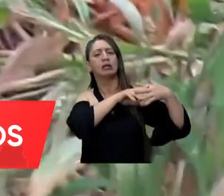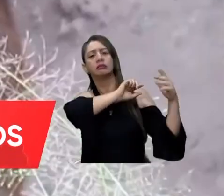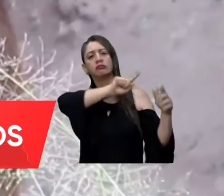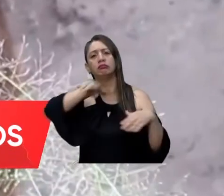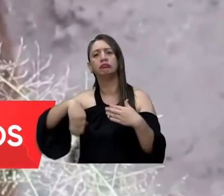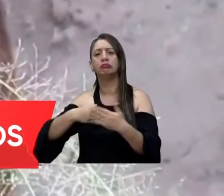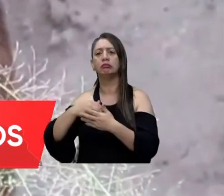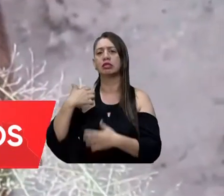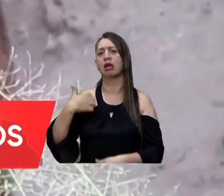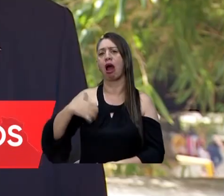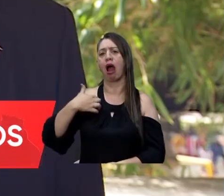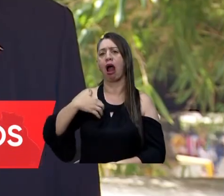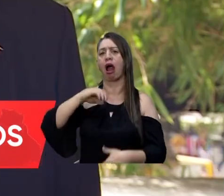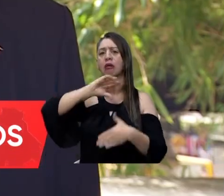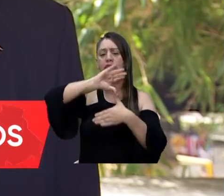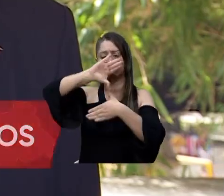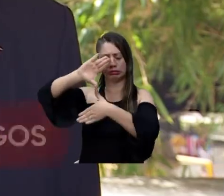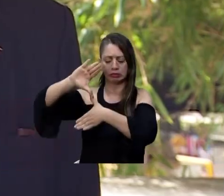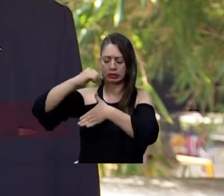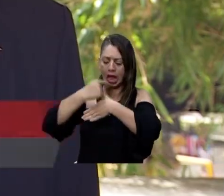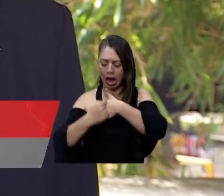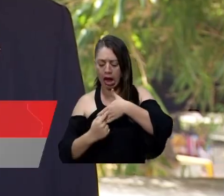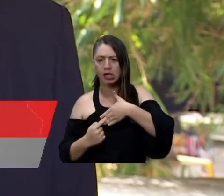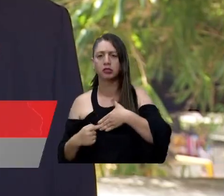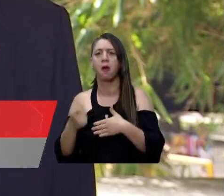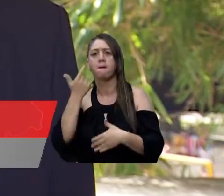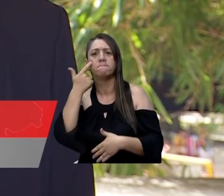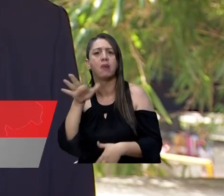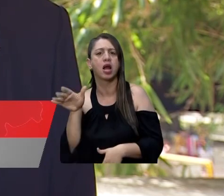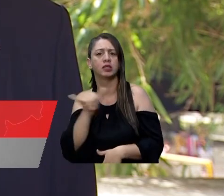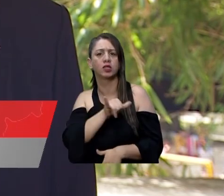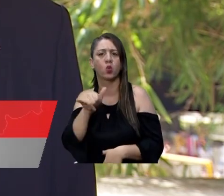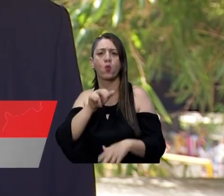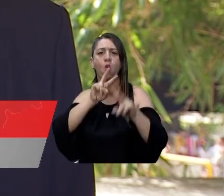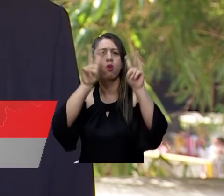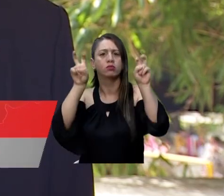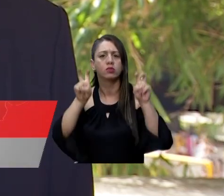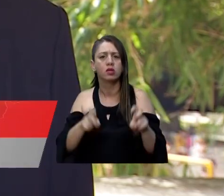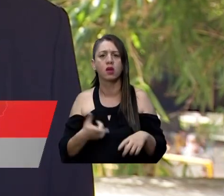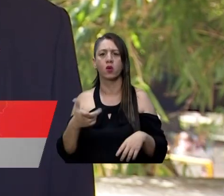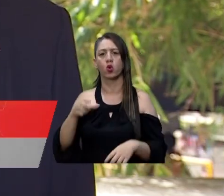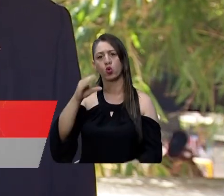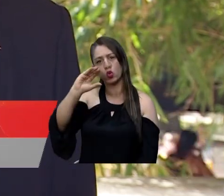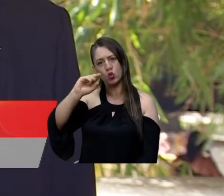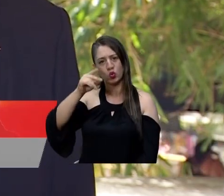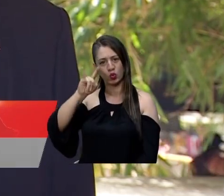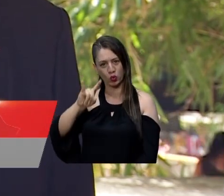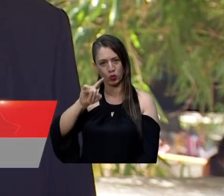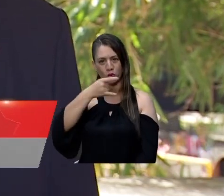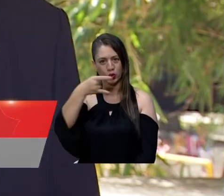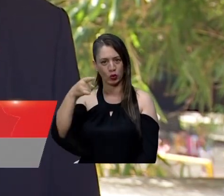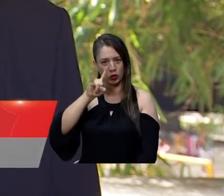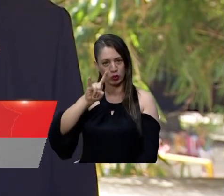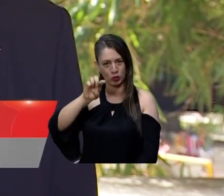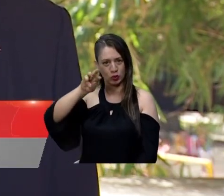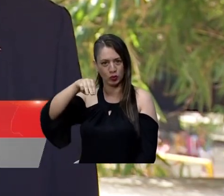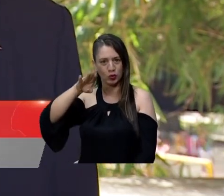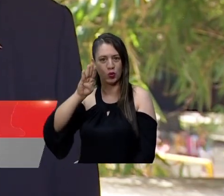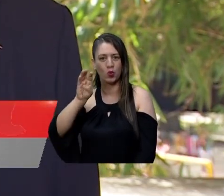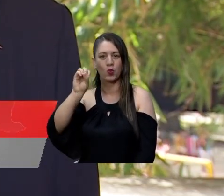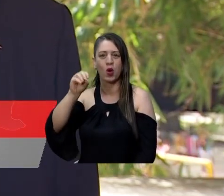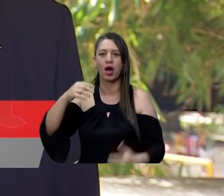norte de Argentina. Personaje que tiene mucha similitud con muchos temas, es un cusumbo, es un